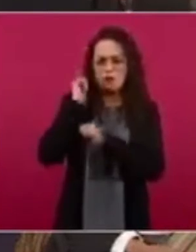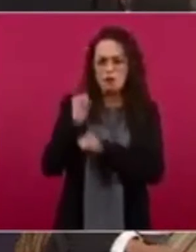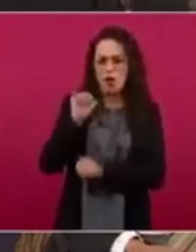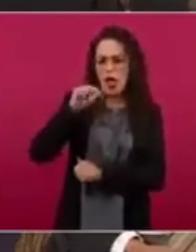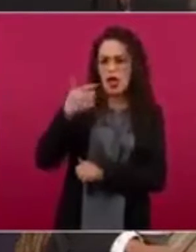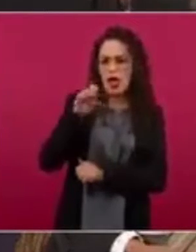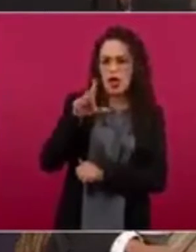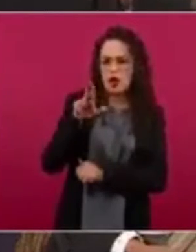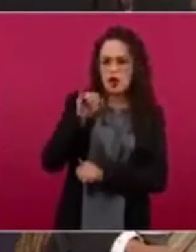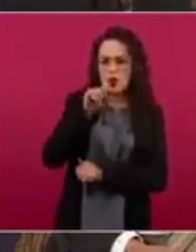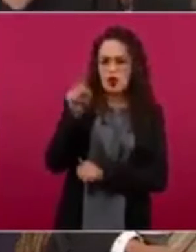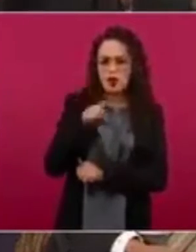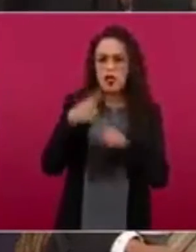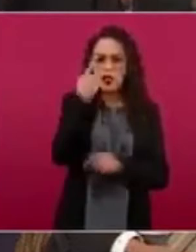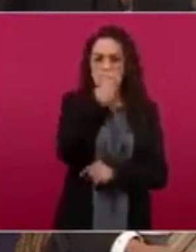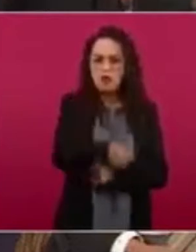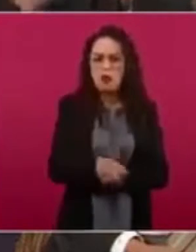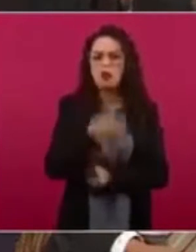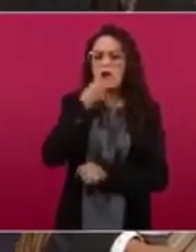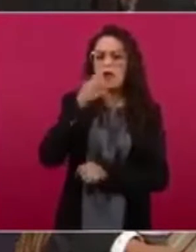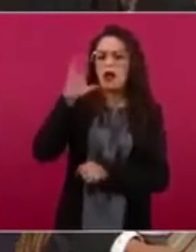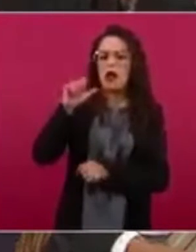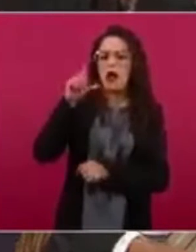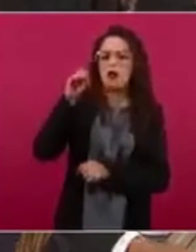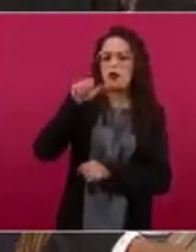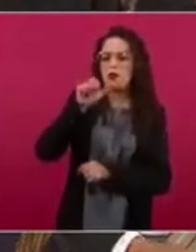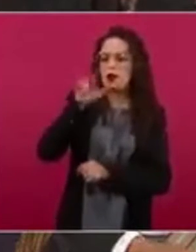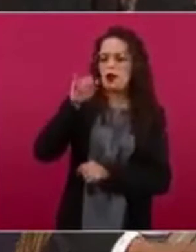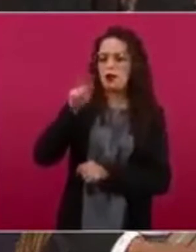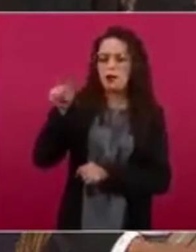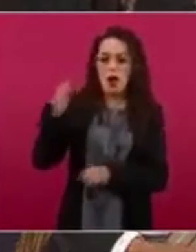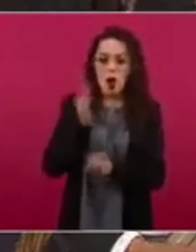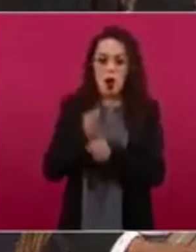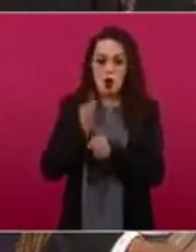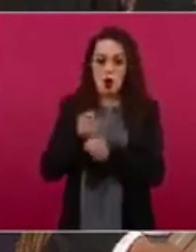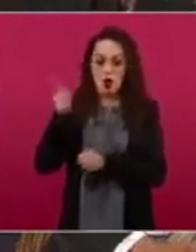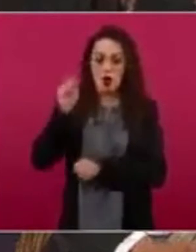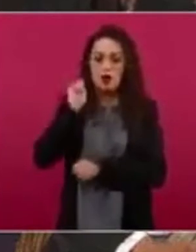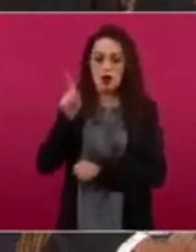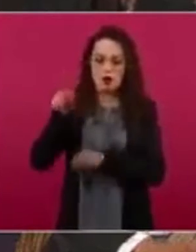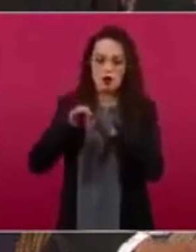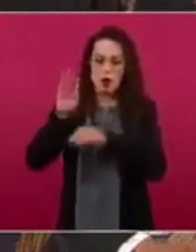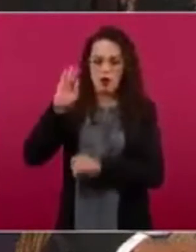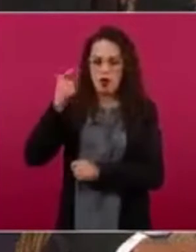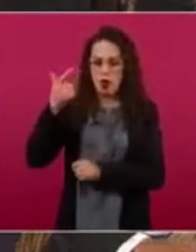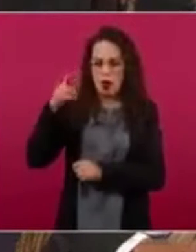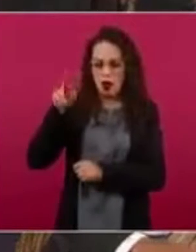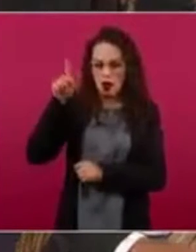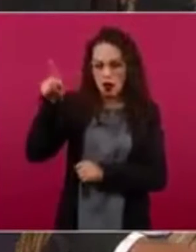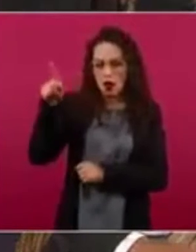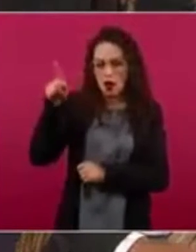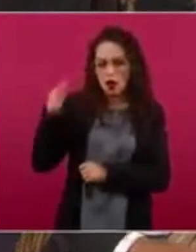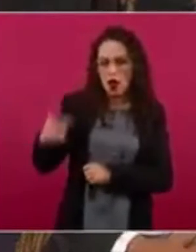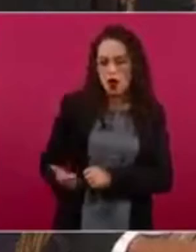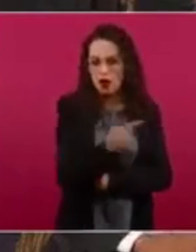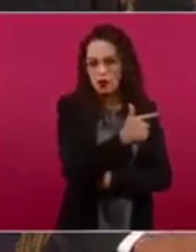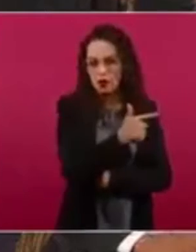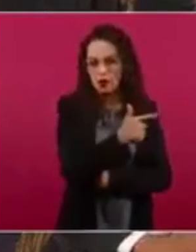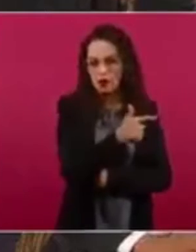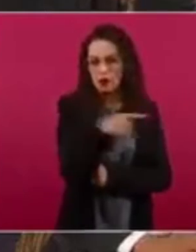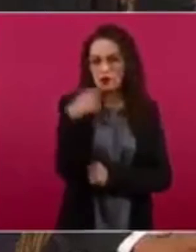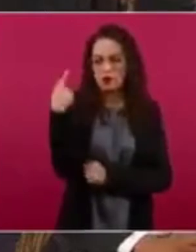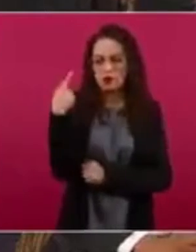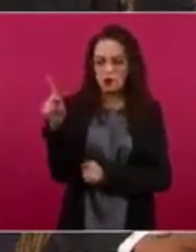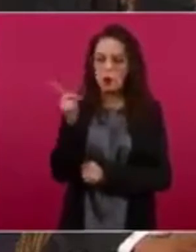bajo las órdenes de Carlos Samarripa, hoy fiscal de Guanajuato, entonces coordinador de la Policía Ministerial de Guanajuato.